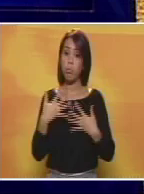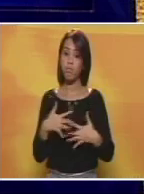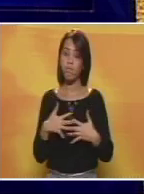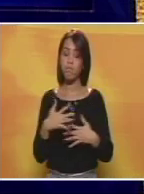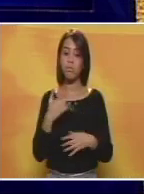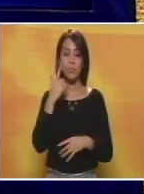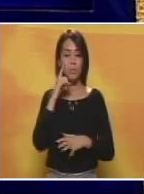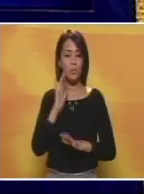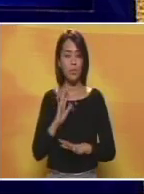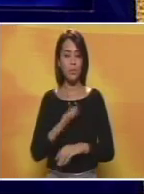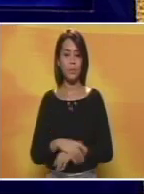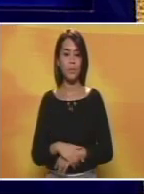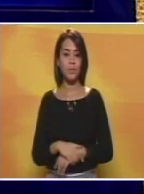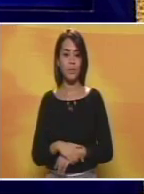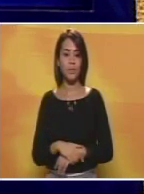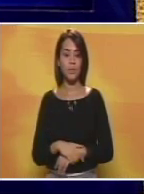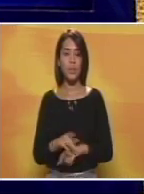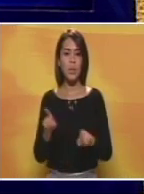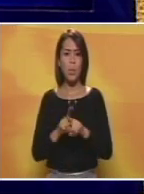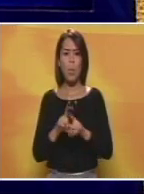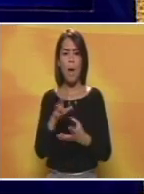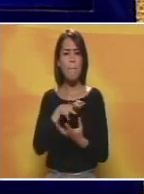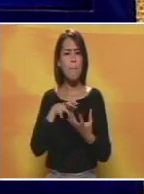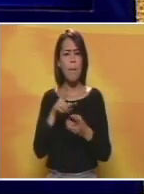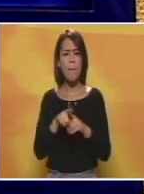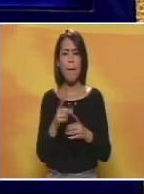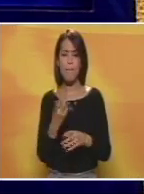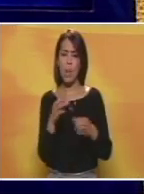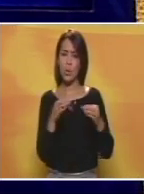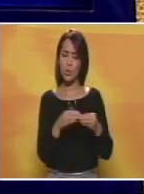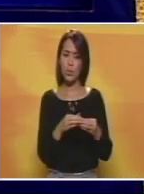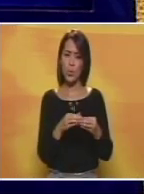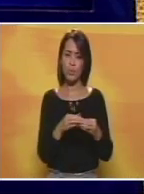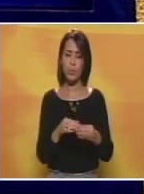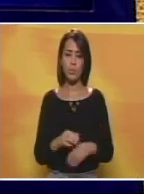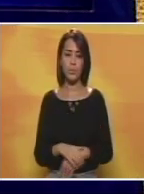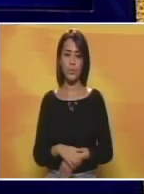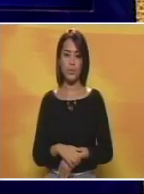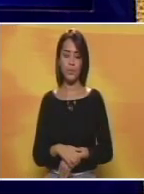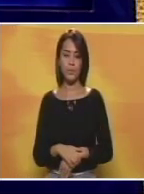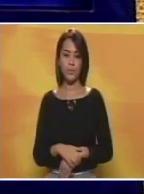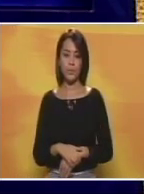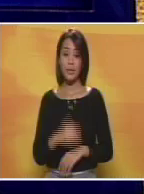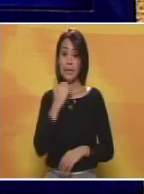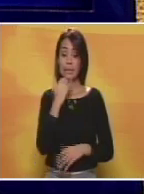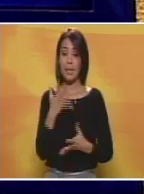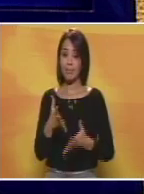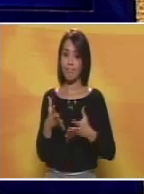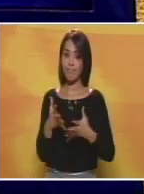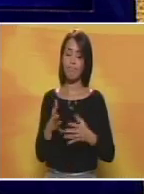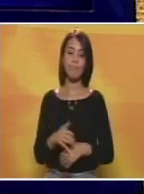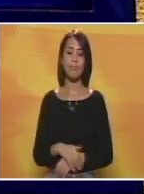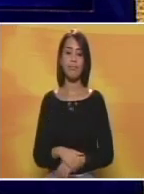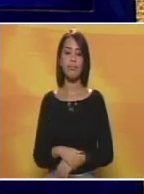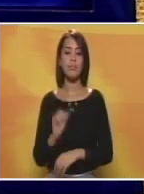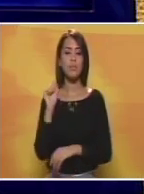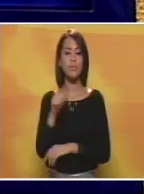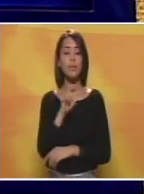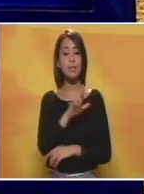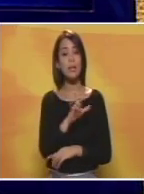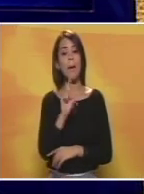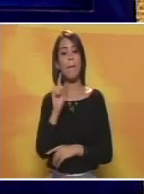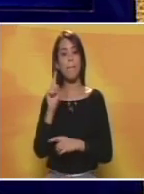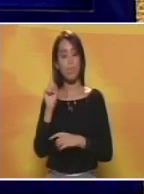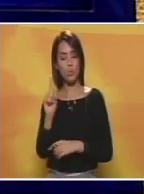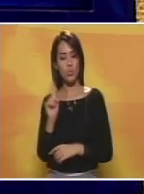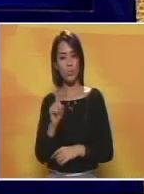parecía ser una epidemia de catástrofes para los grandes en cuartos de final de la Liga de Campeones. El cuadro merengue cayó 3-1 en casa